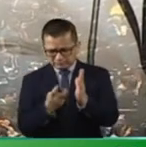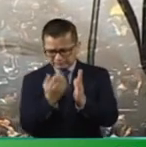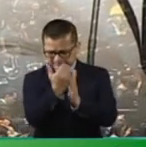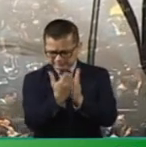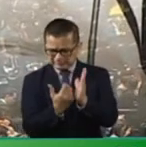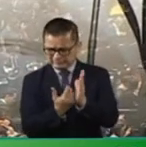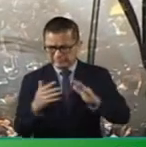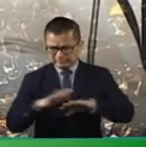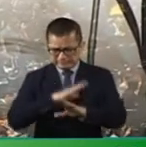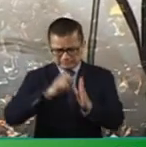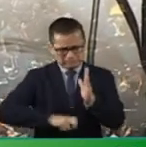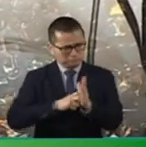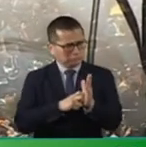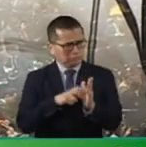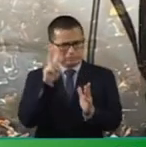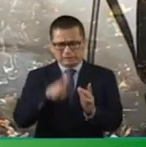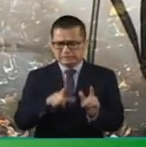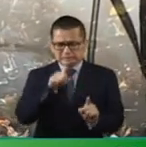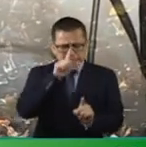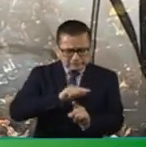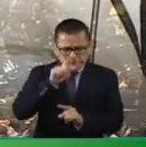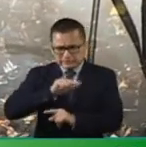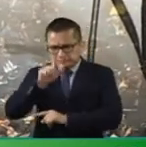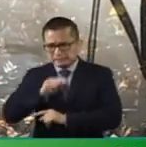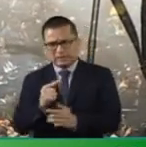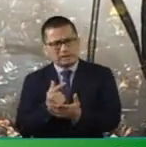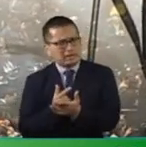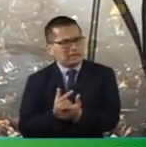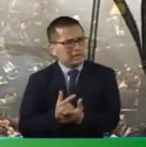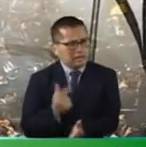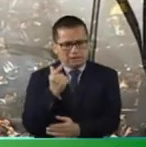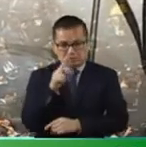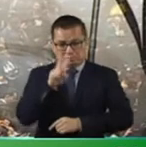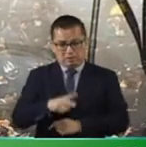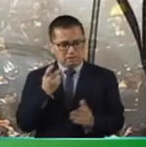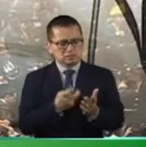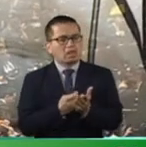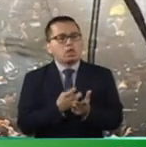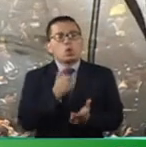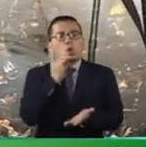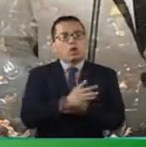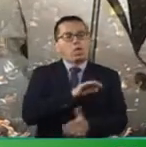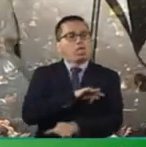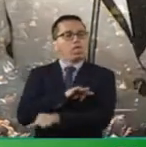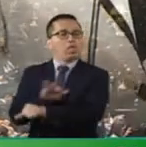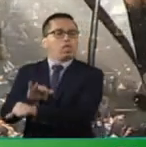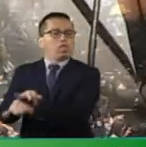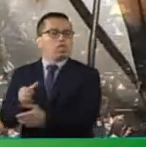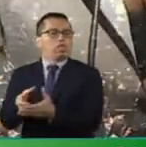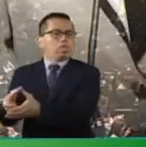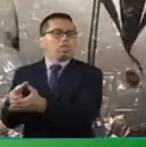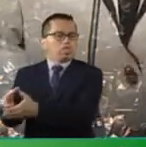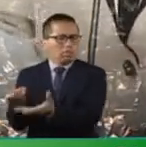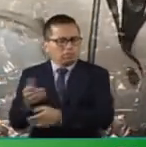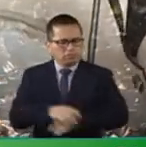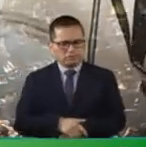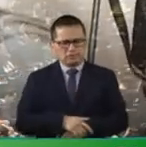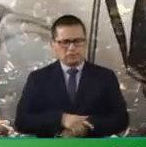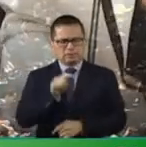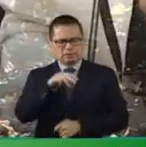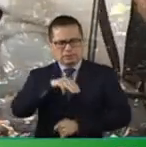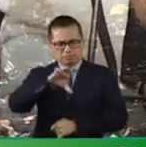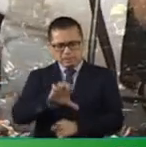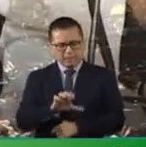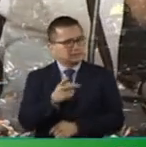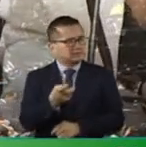esta reforma que está pues hecha completamente hacia un solo lado. Las implicaciones del T-MEC, pues por supuesto que